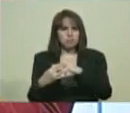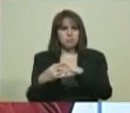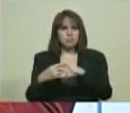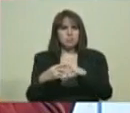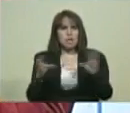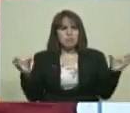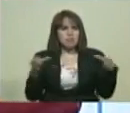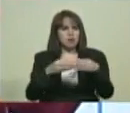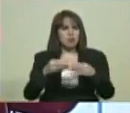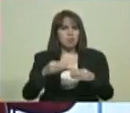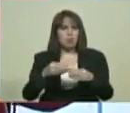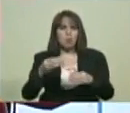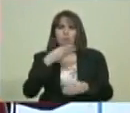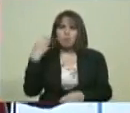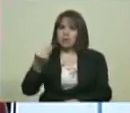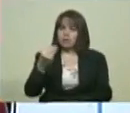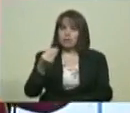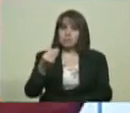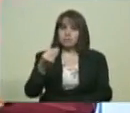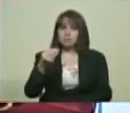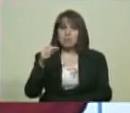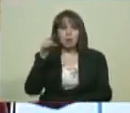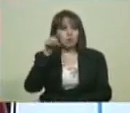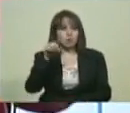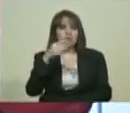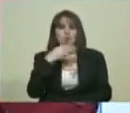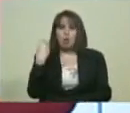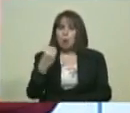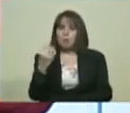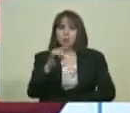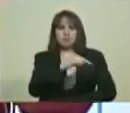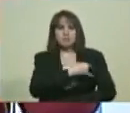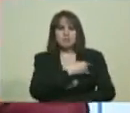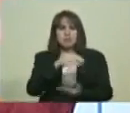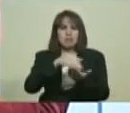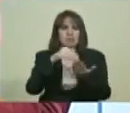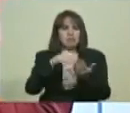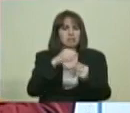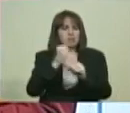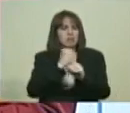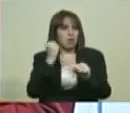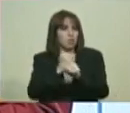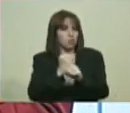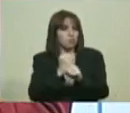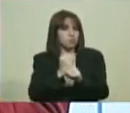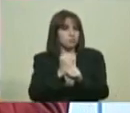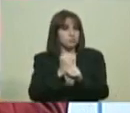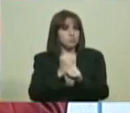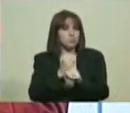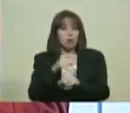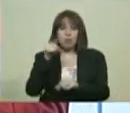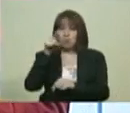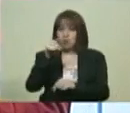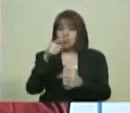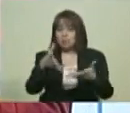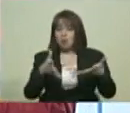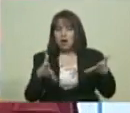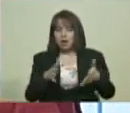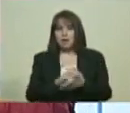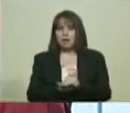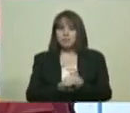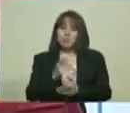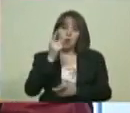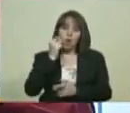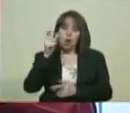Juvenil. Vamos a ganar por ti, joven universitario, joven obrero, joven trabajador. Vamos a ganar por ti,